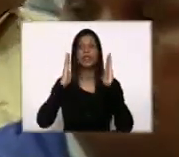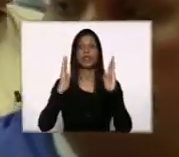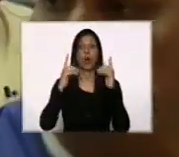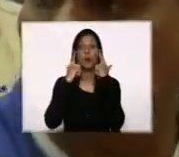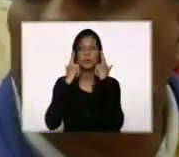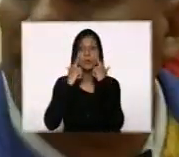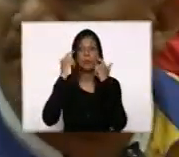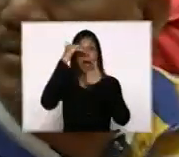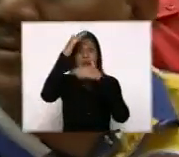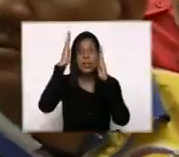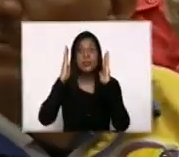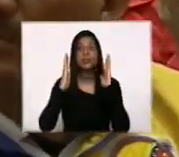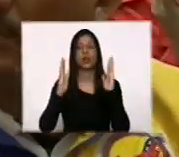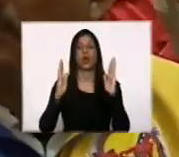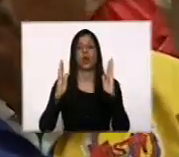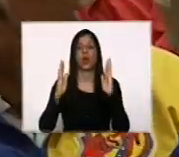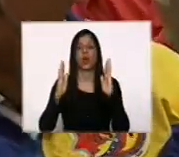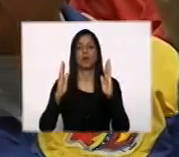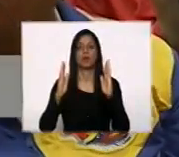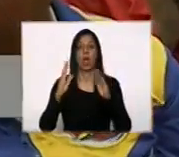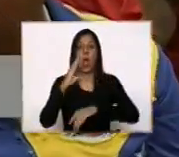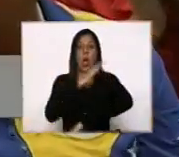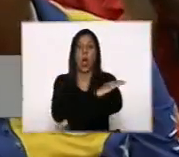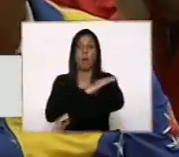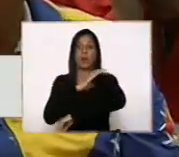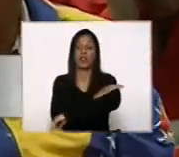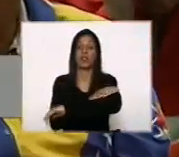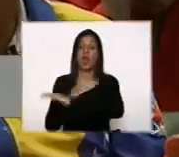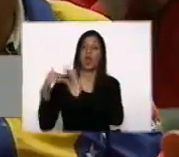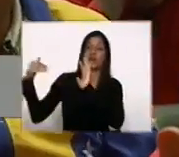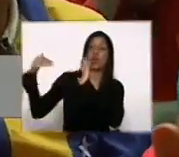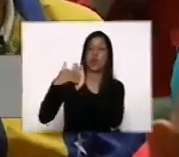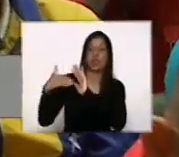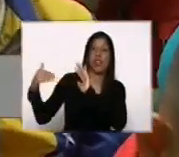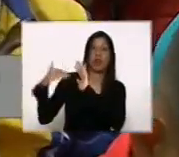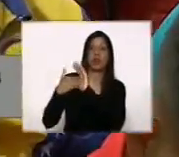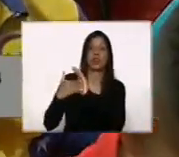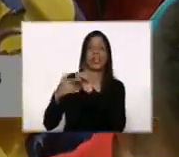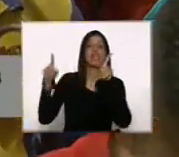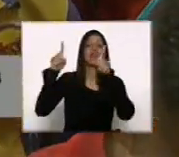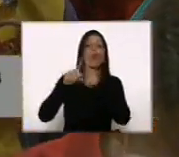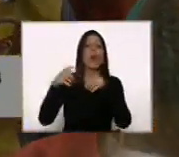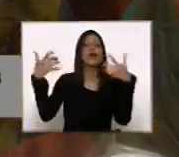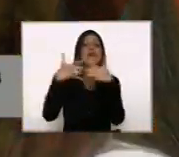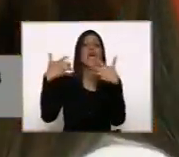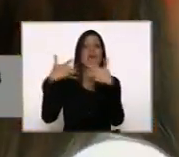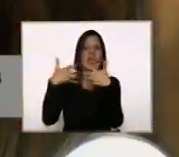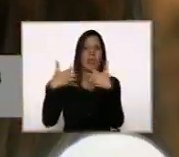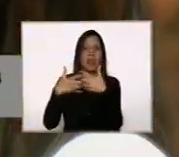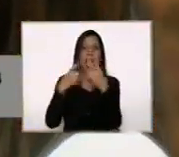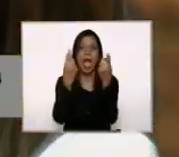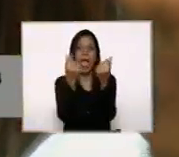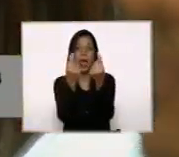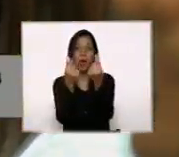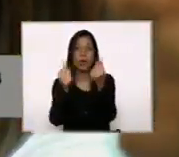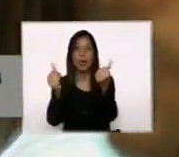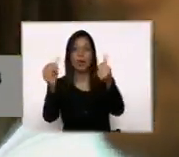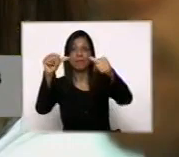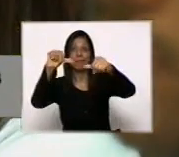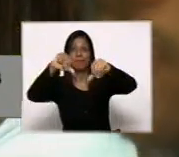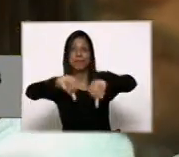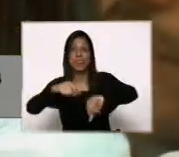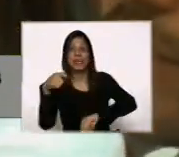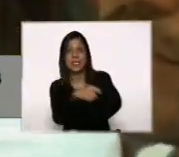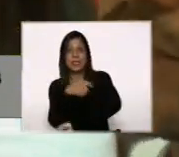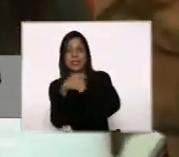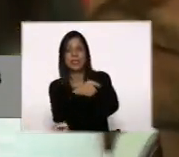atentas, a que la guerra que estamos sorteando no es solamente con la estrategia económica, es